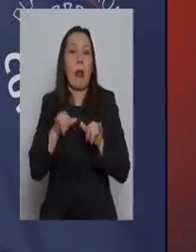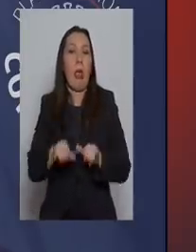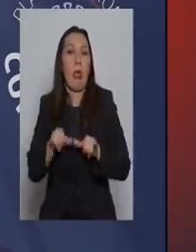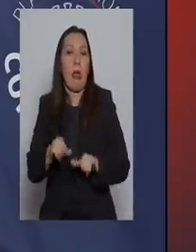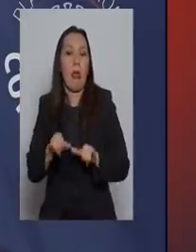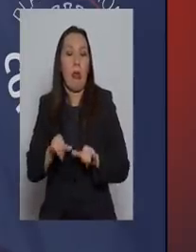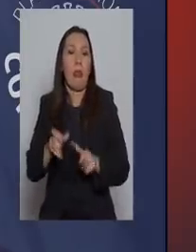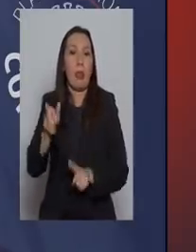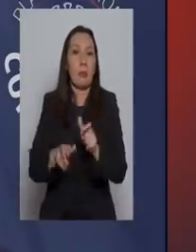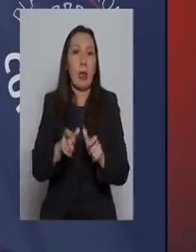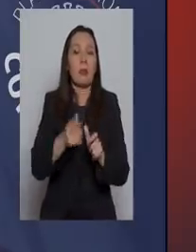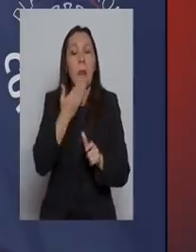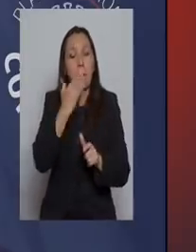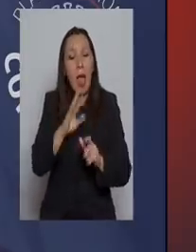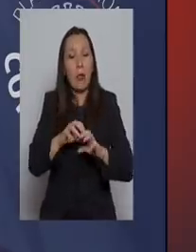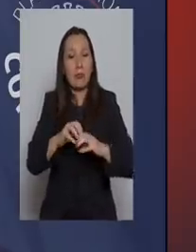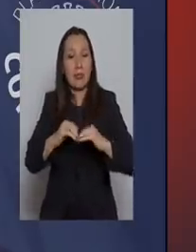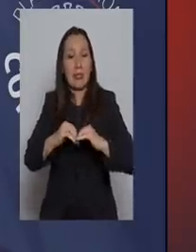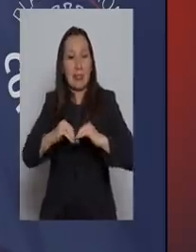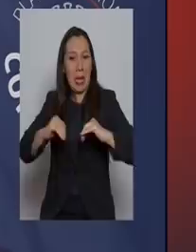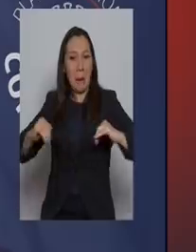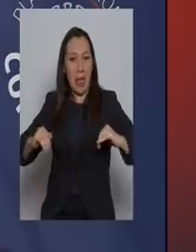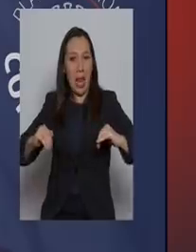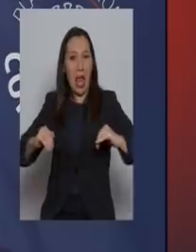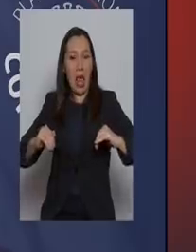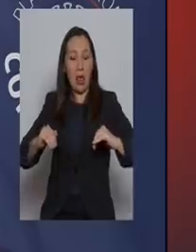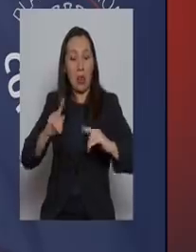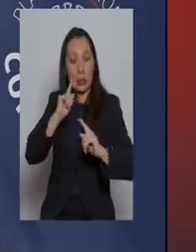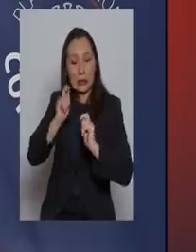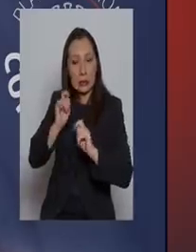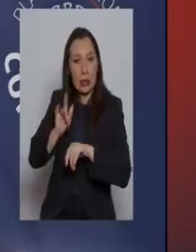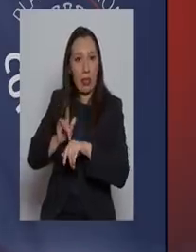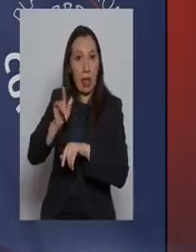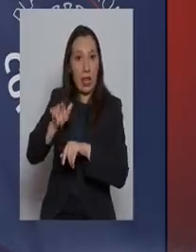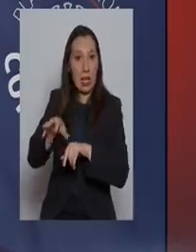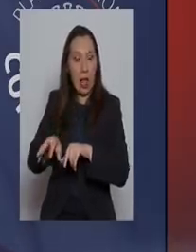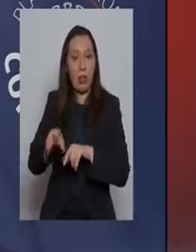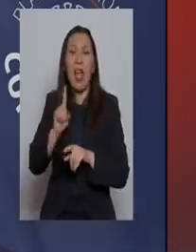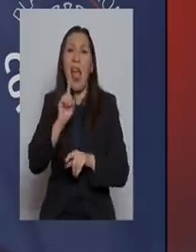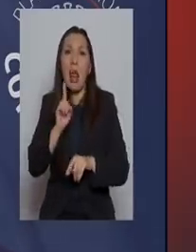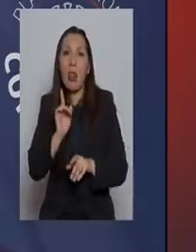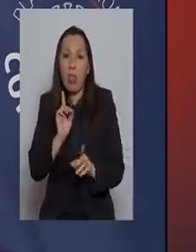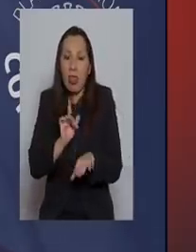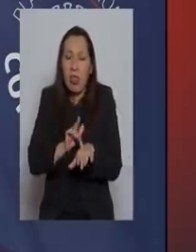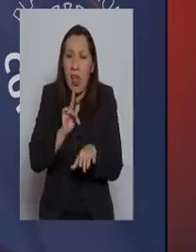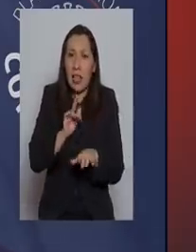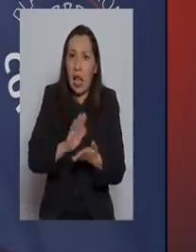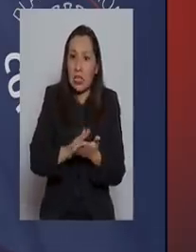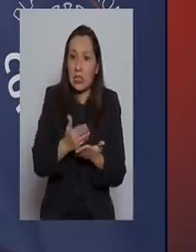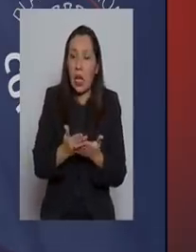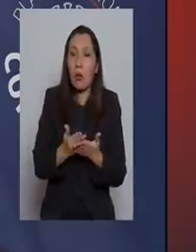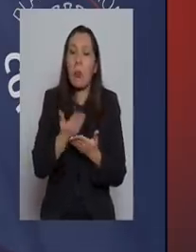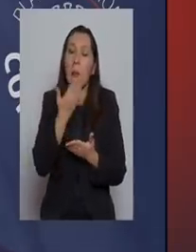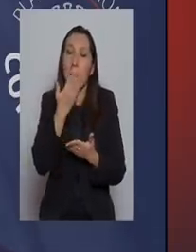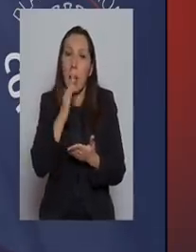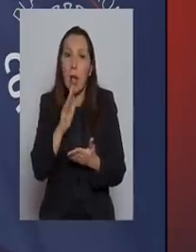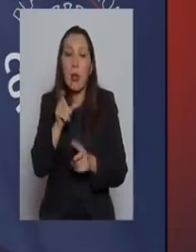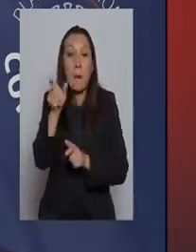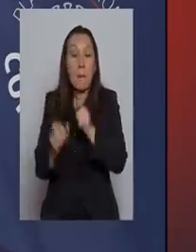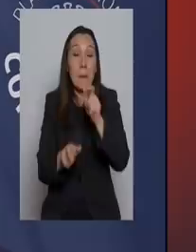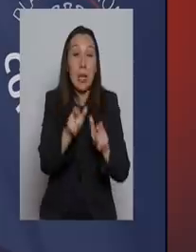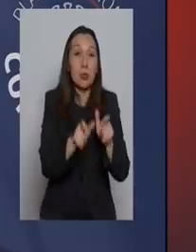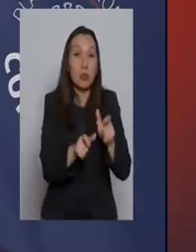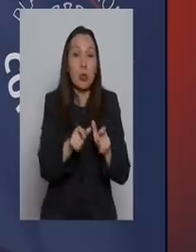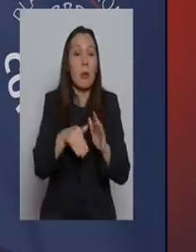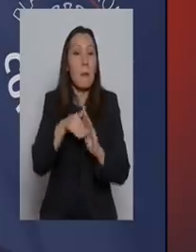sin separar, insisto, casos de riesgo, y estos casos de riesgo lo hemos fijado en